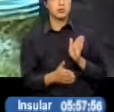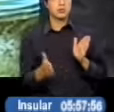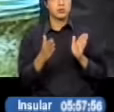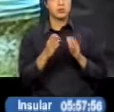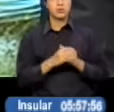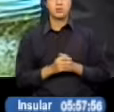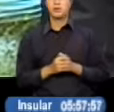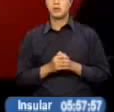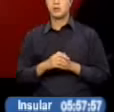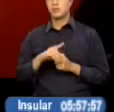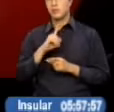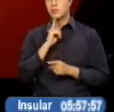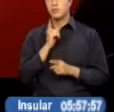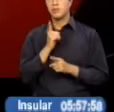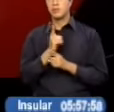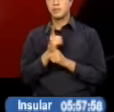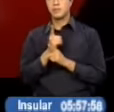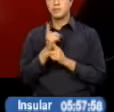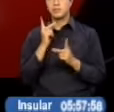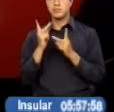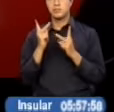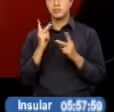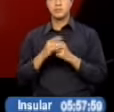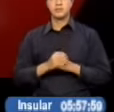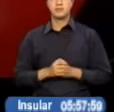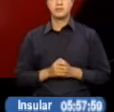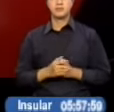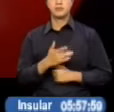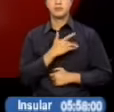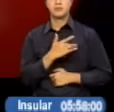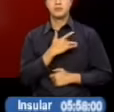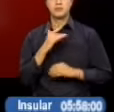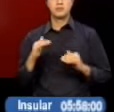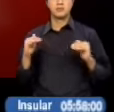esto llegó hoy temperaturas